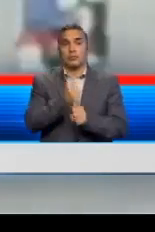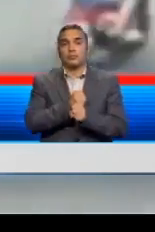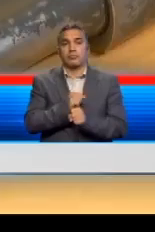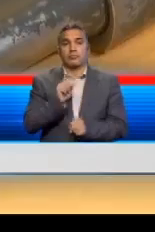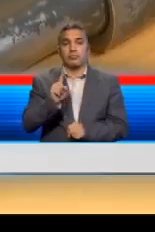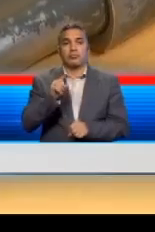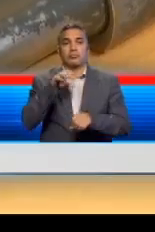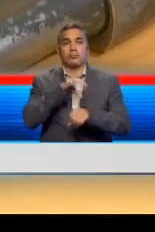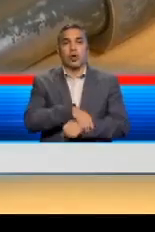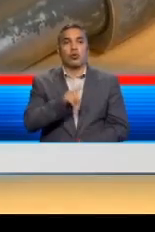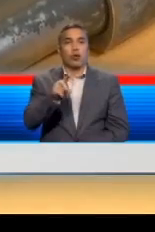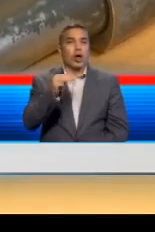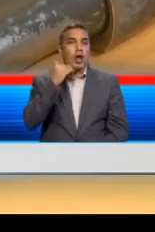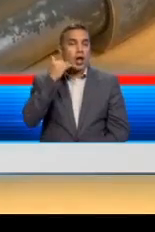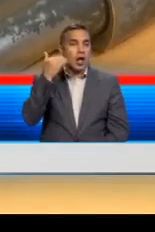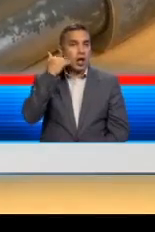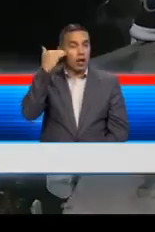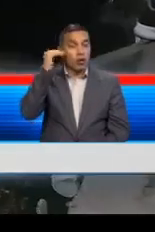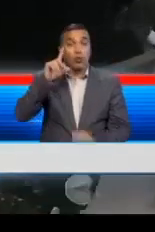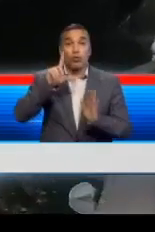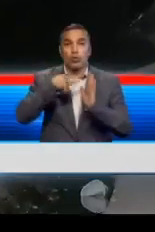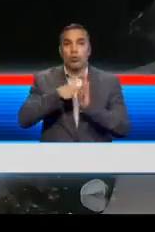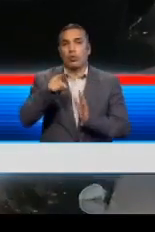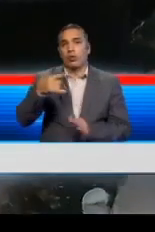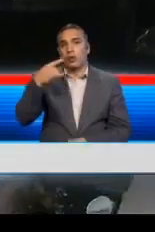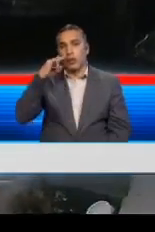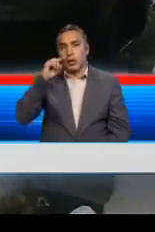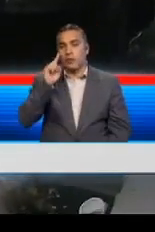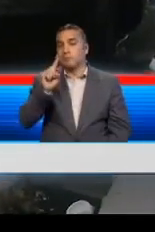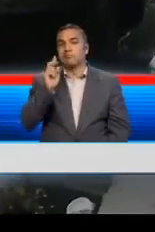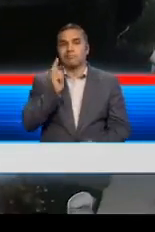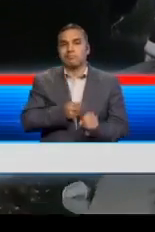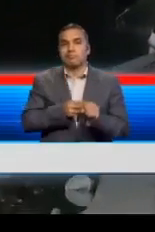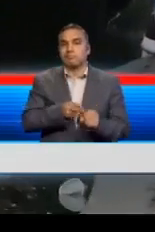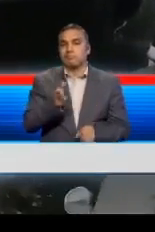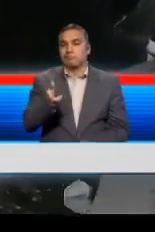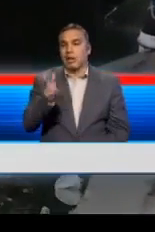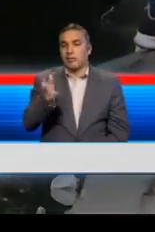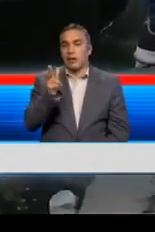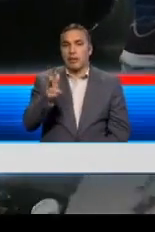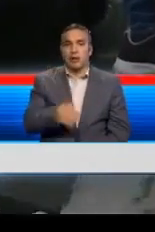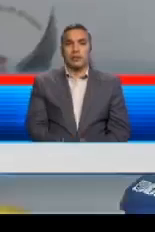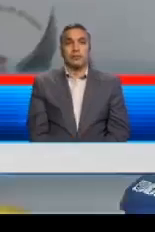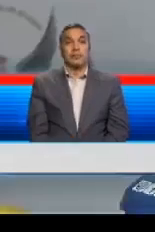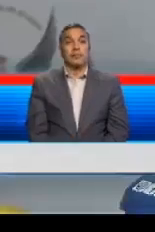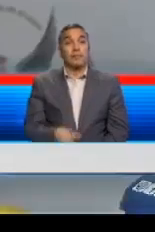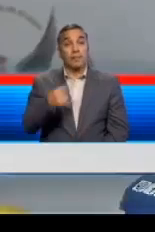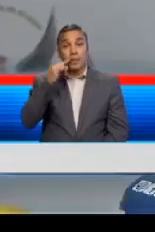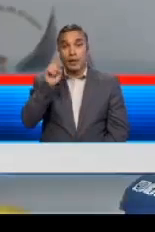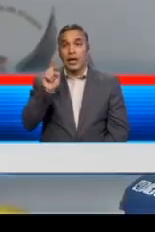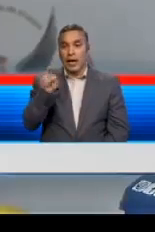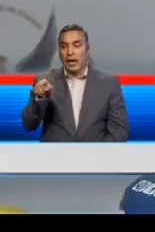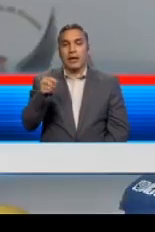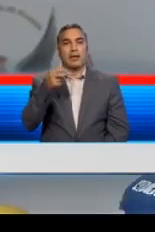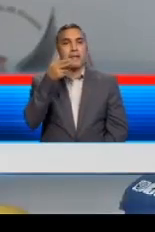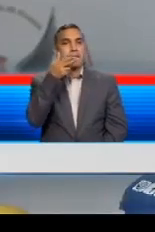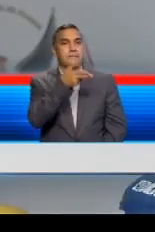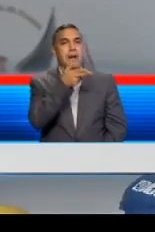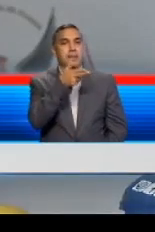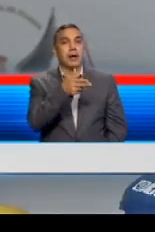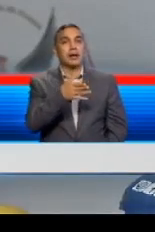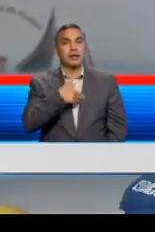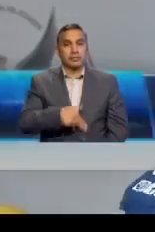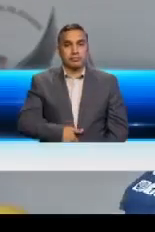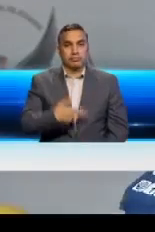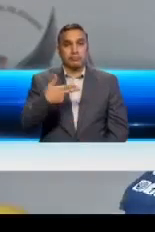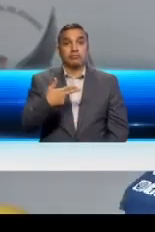caso y detuvo a un adulto y luego a un menor implicados en el atentado. Menor de edad sería quien habría disparado. Está el arma, se